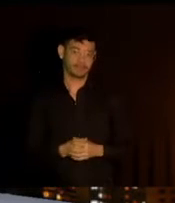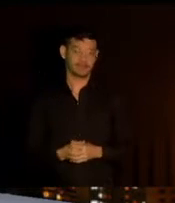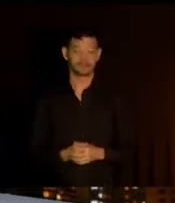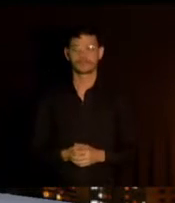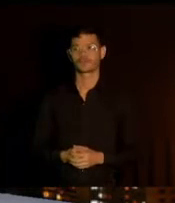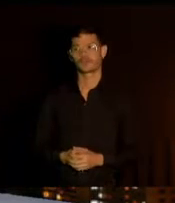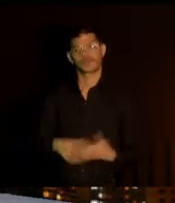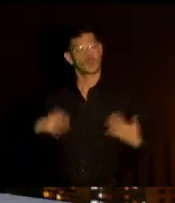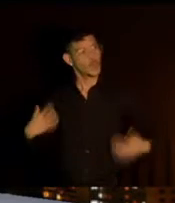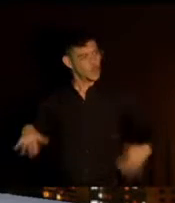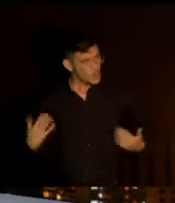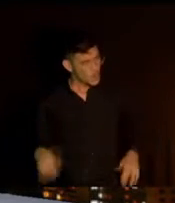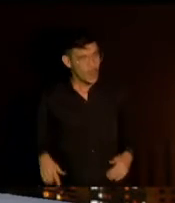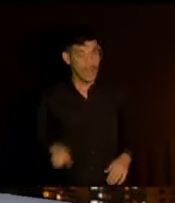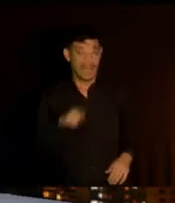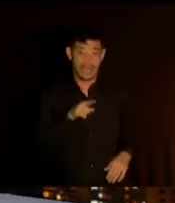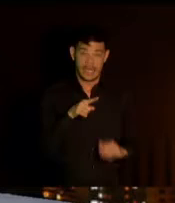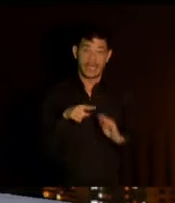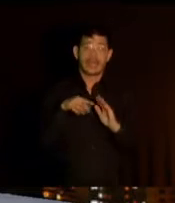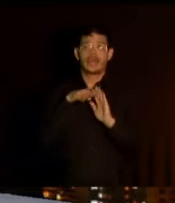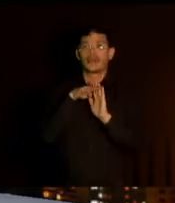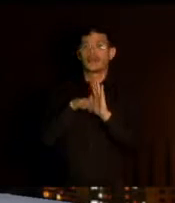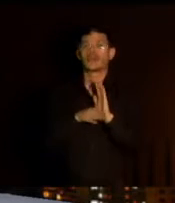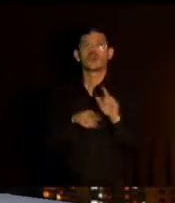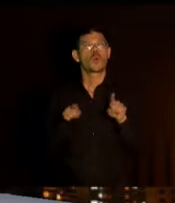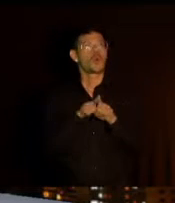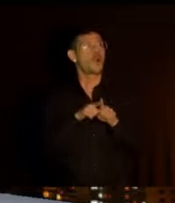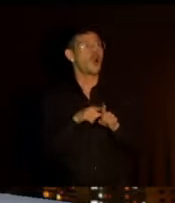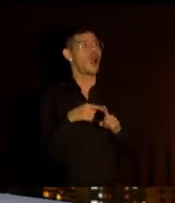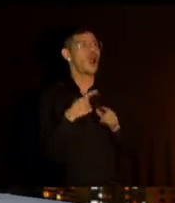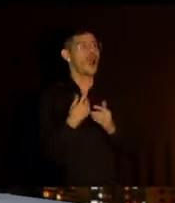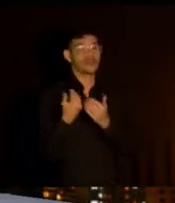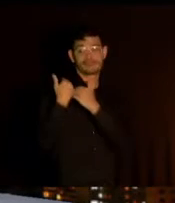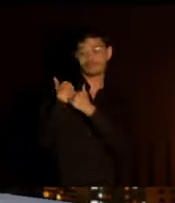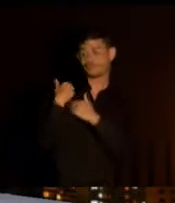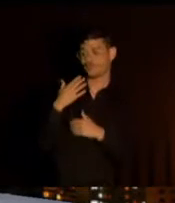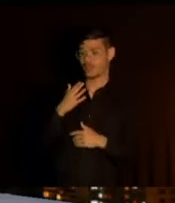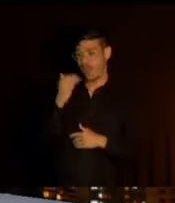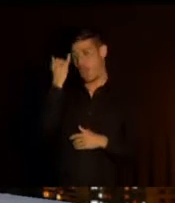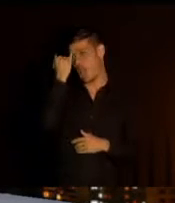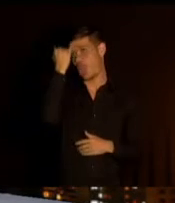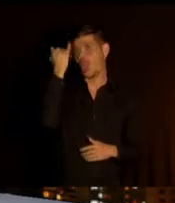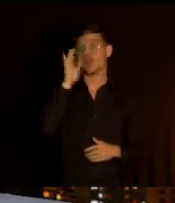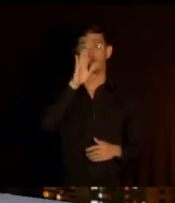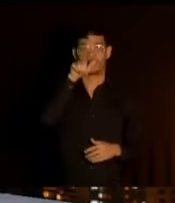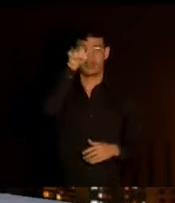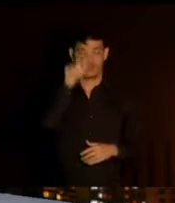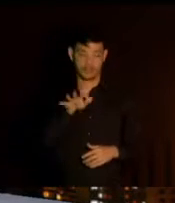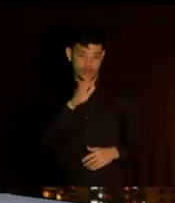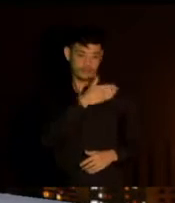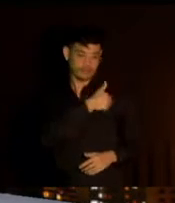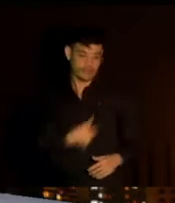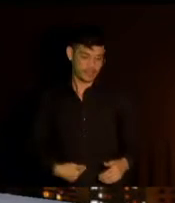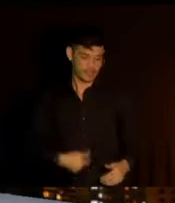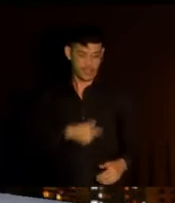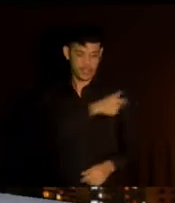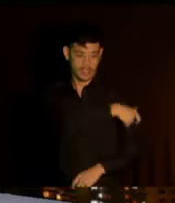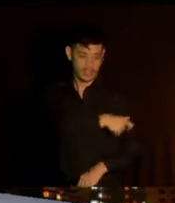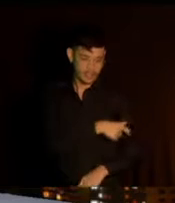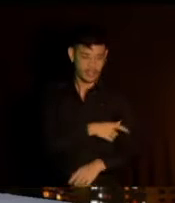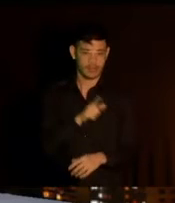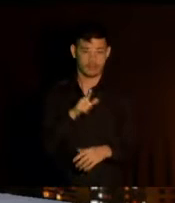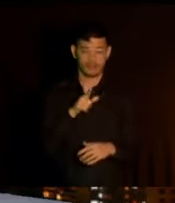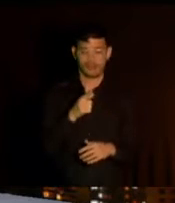no es algo que sale del Comité Paralímpico Colombiano, del presidente del Comité Paralímpico Colombiano, porque lo quiero hacer, de toda